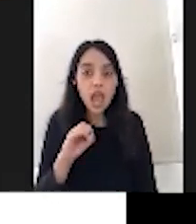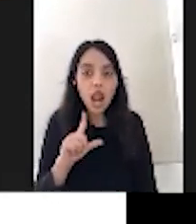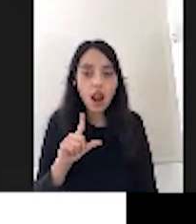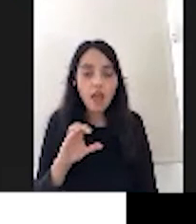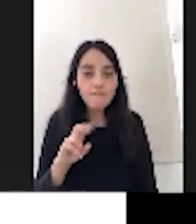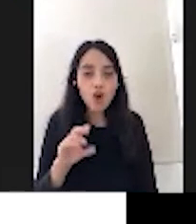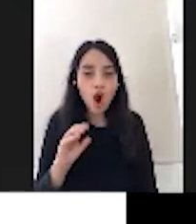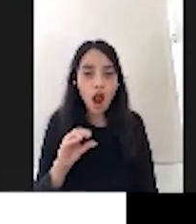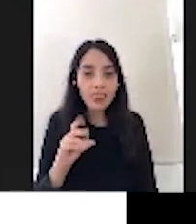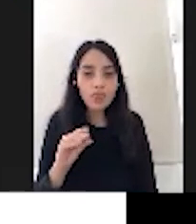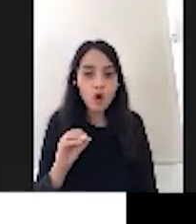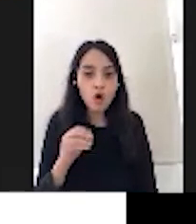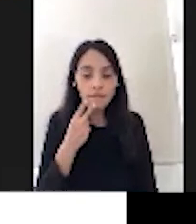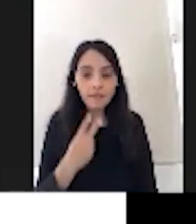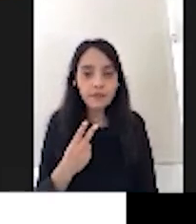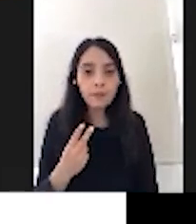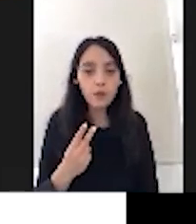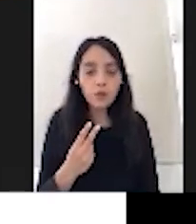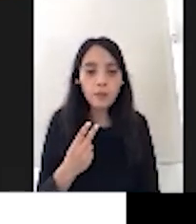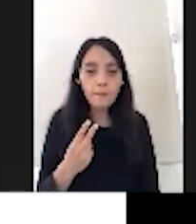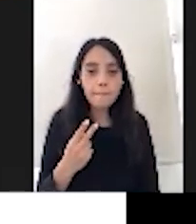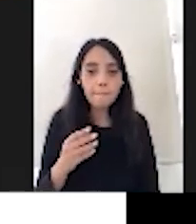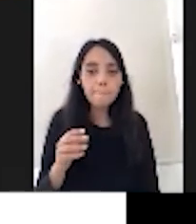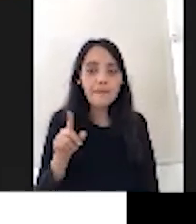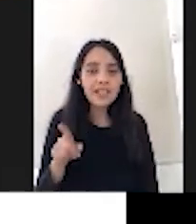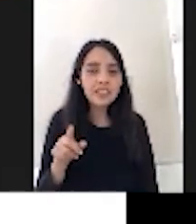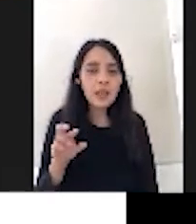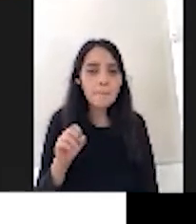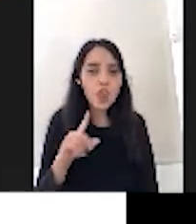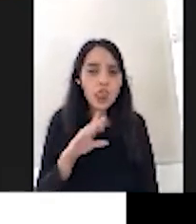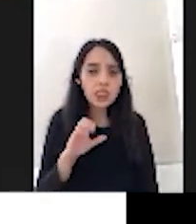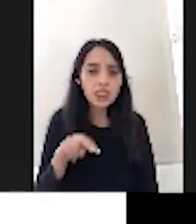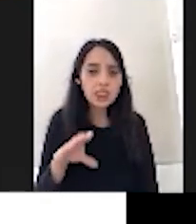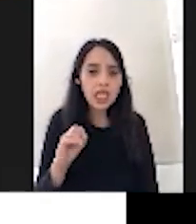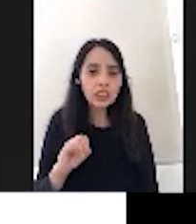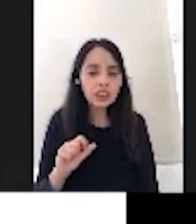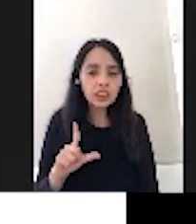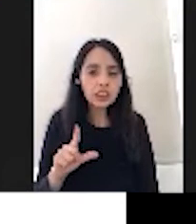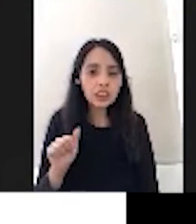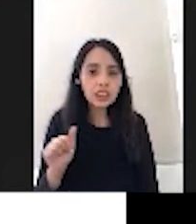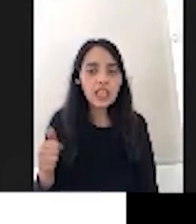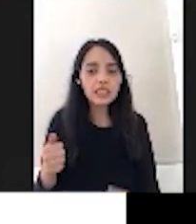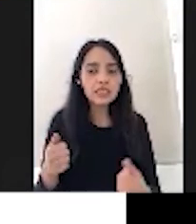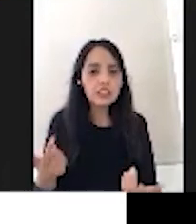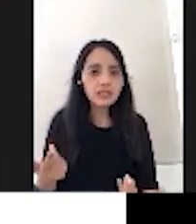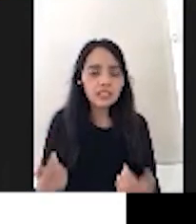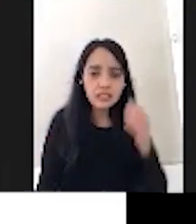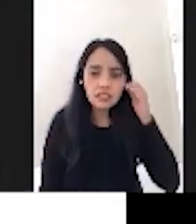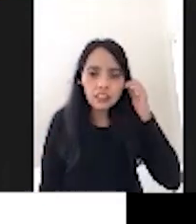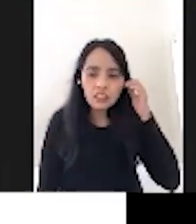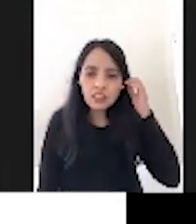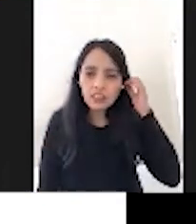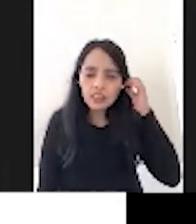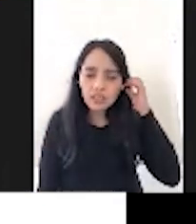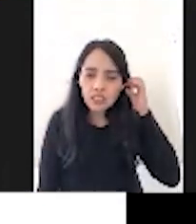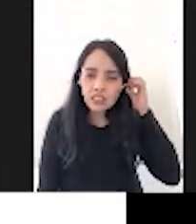muchas veces este potencial es muy distinto, de nuevo, de los sujetos control o sujetos sanos,